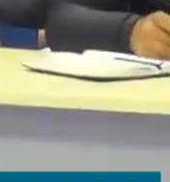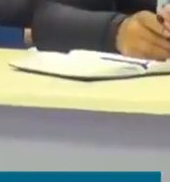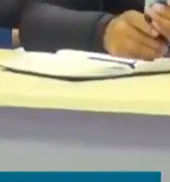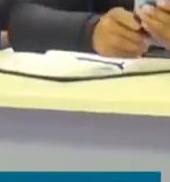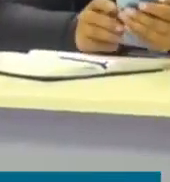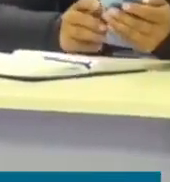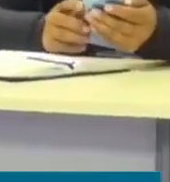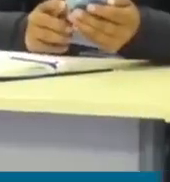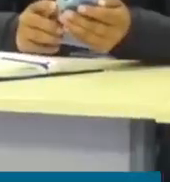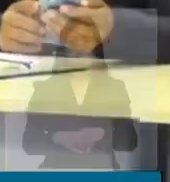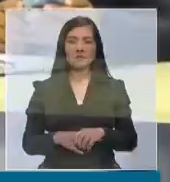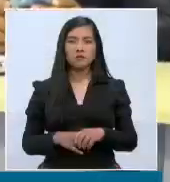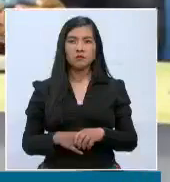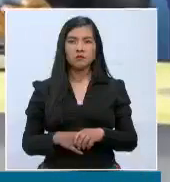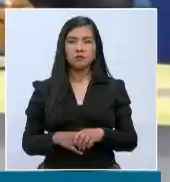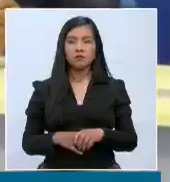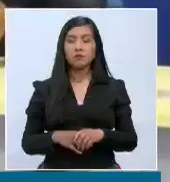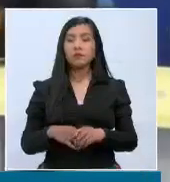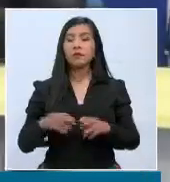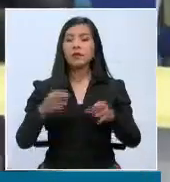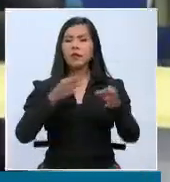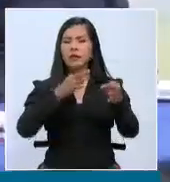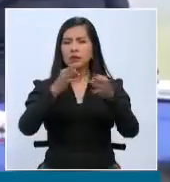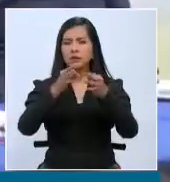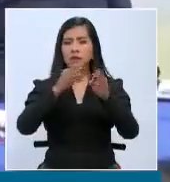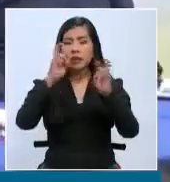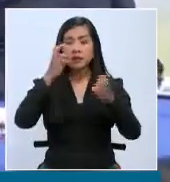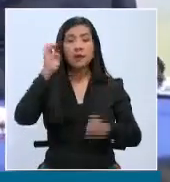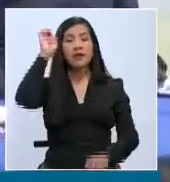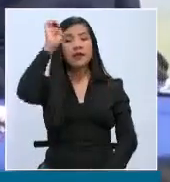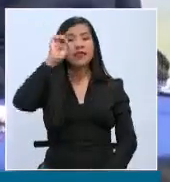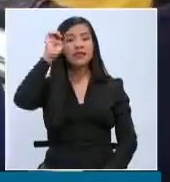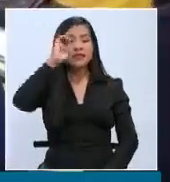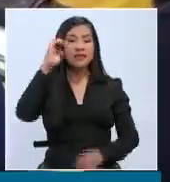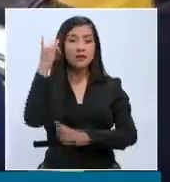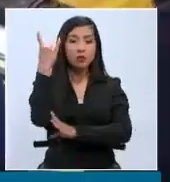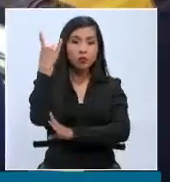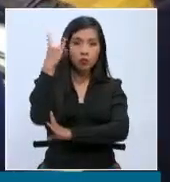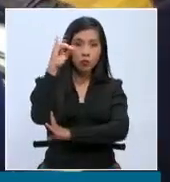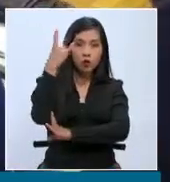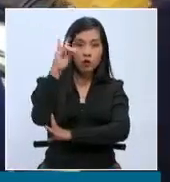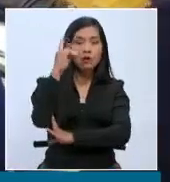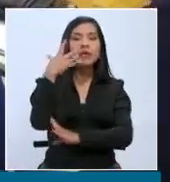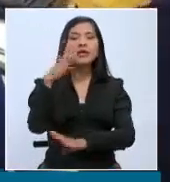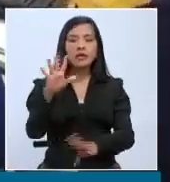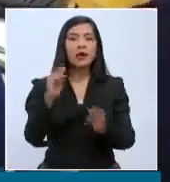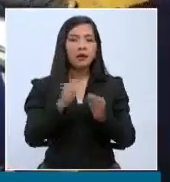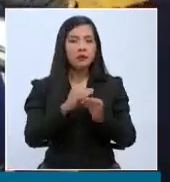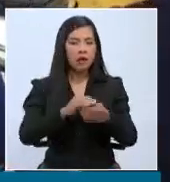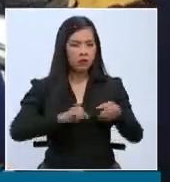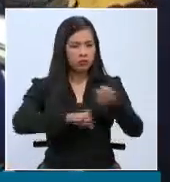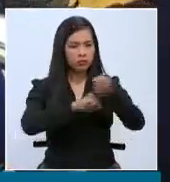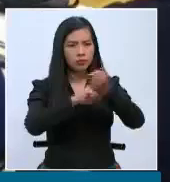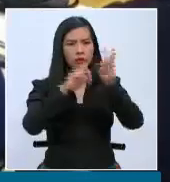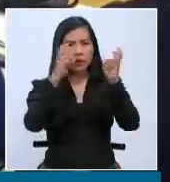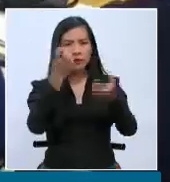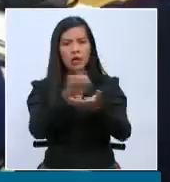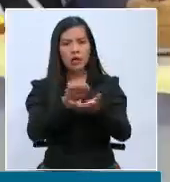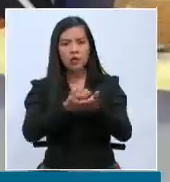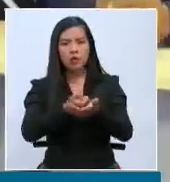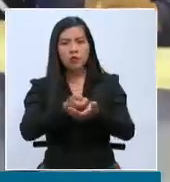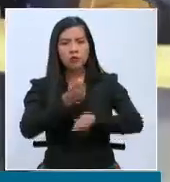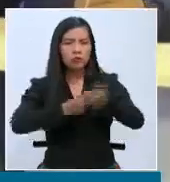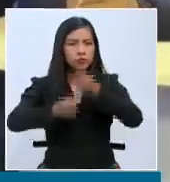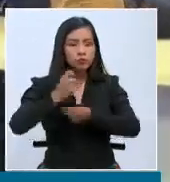ha convertido en una verdadera locomotora económica para el país, bajo el modelo en el